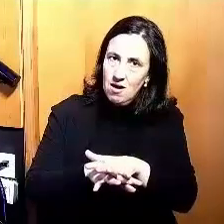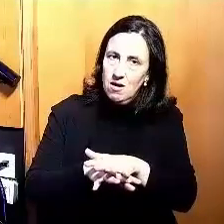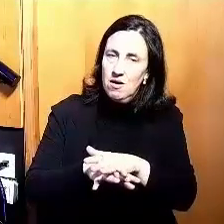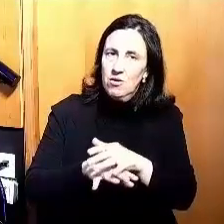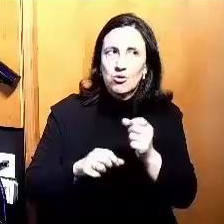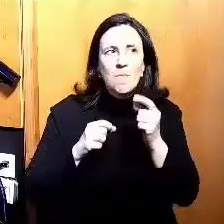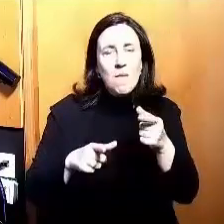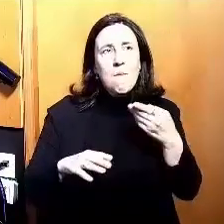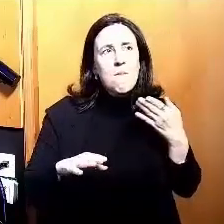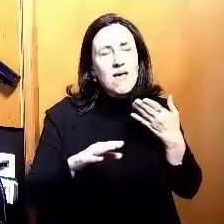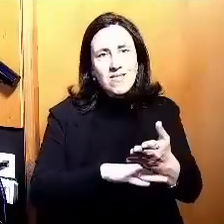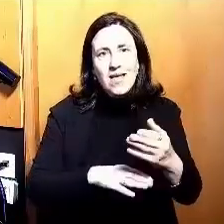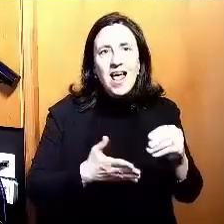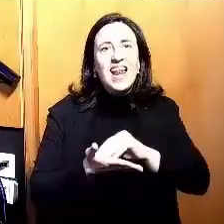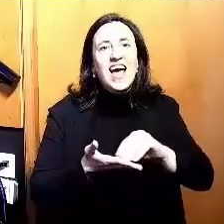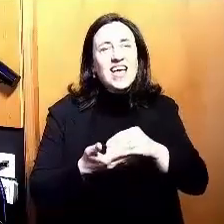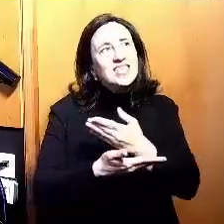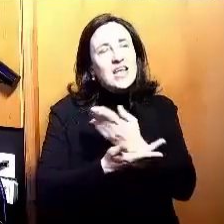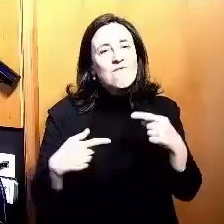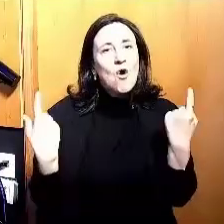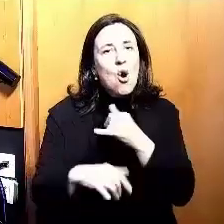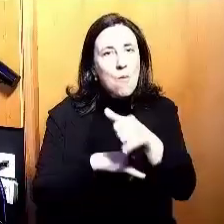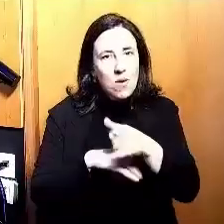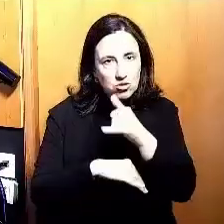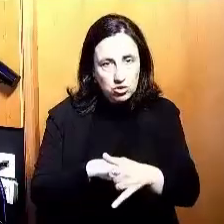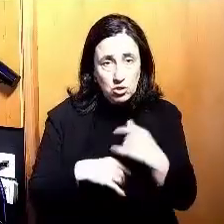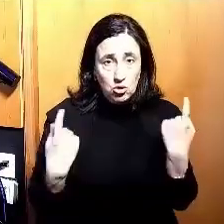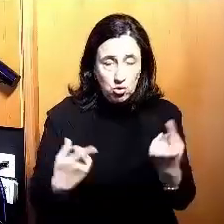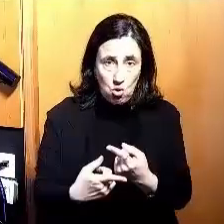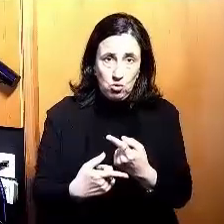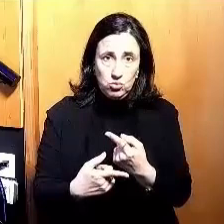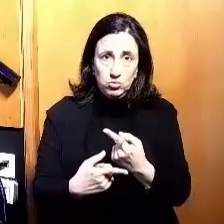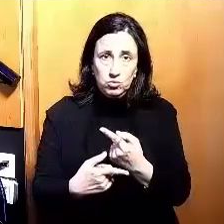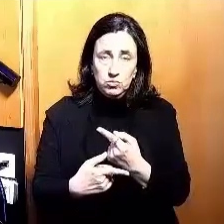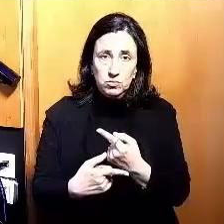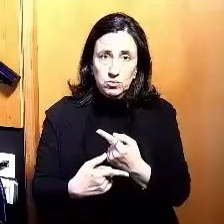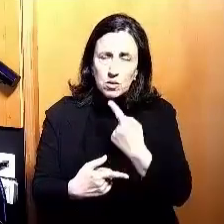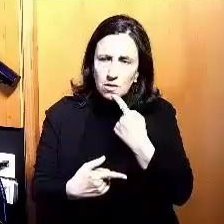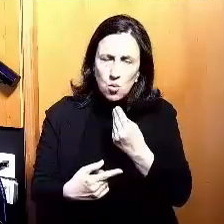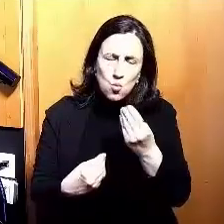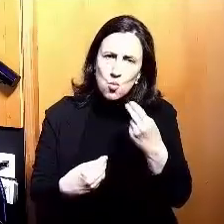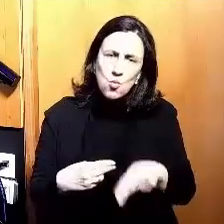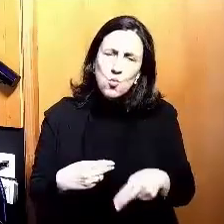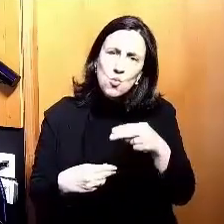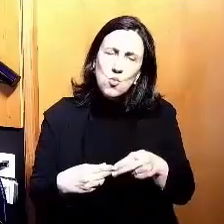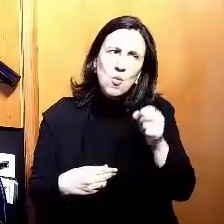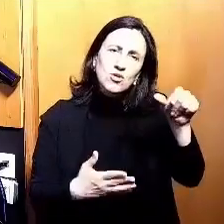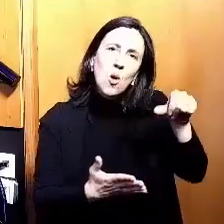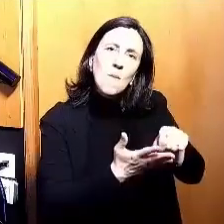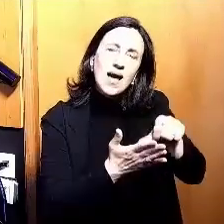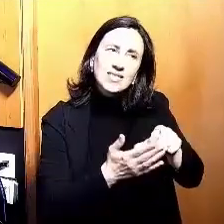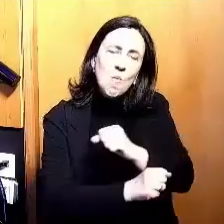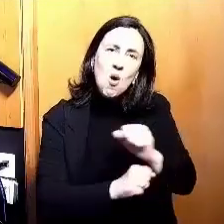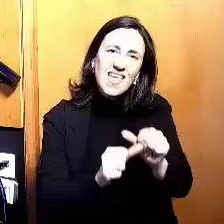datos abiertos o de transparencia o a nivel sectorial o temática, que tiene que hacerlo todo y que nunca va a tener en nuestros países la capacidad